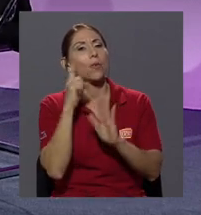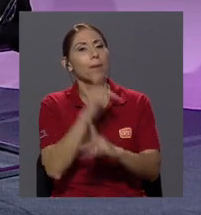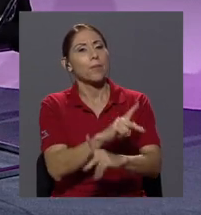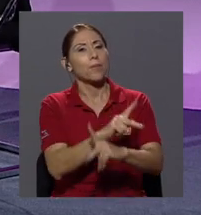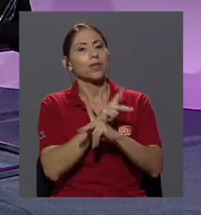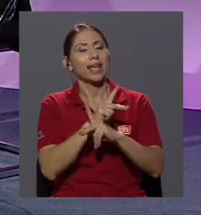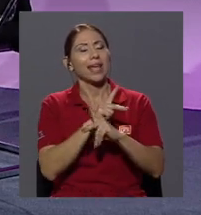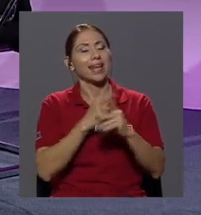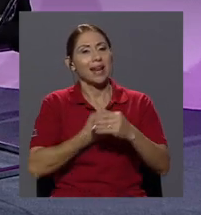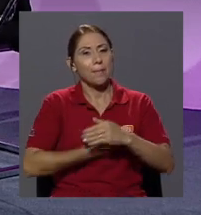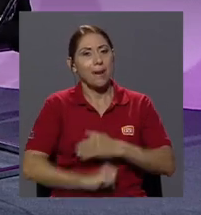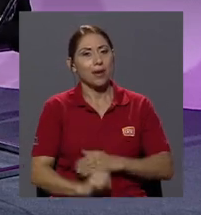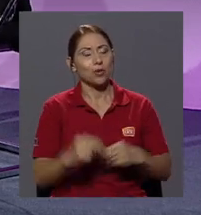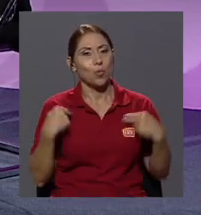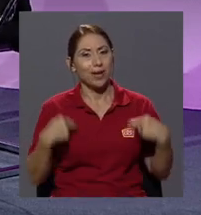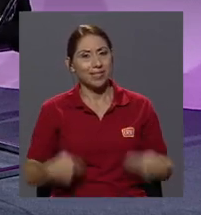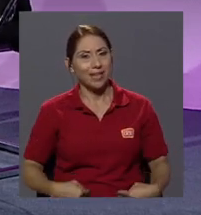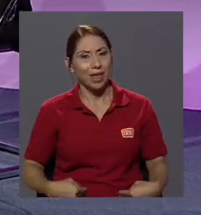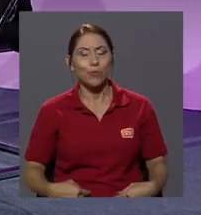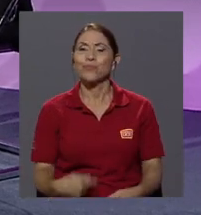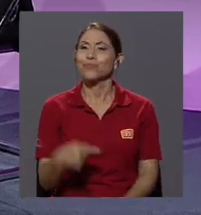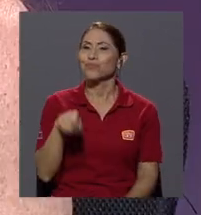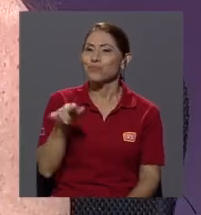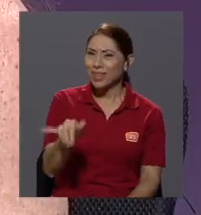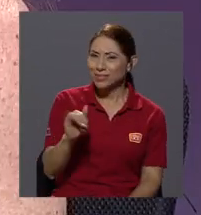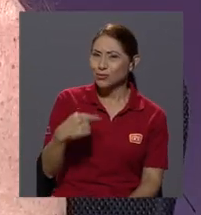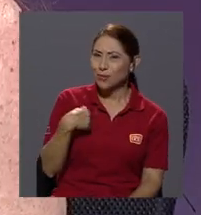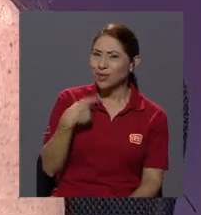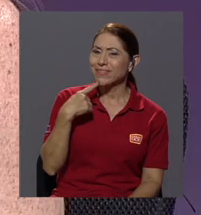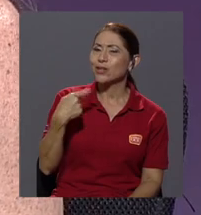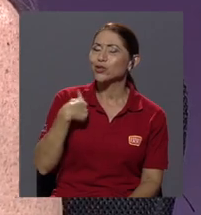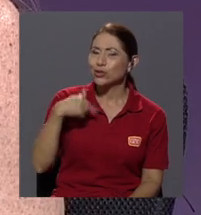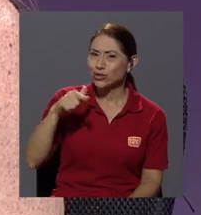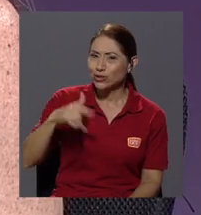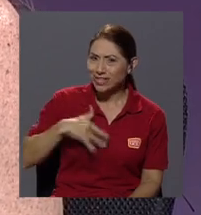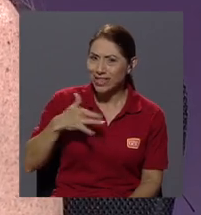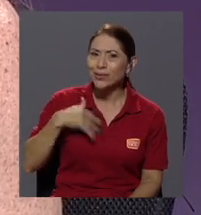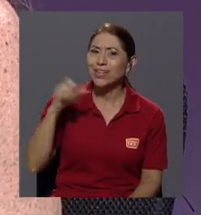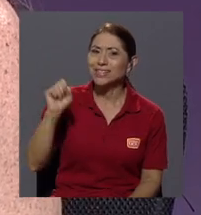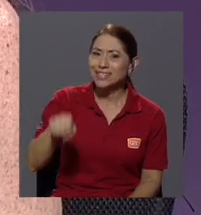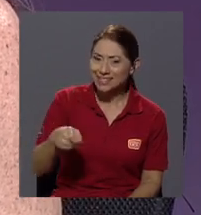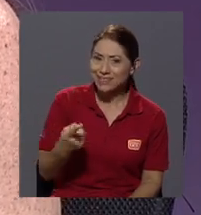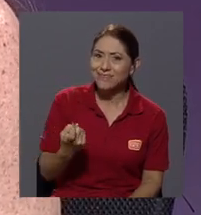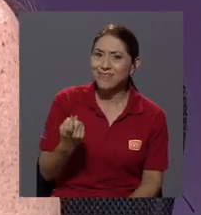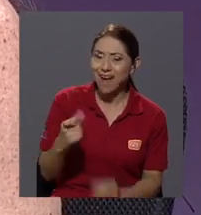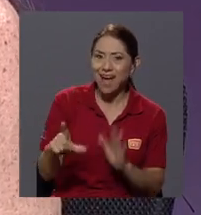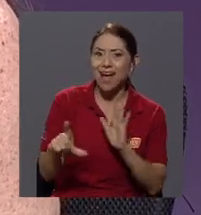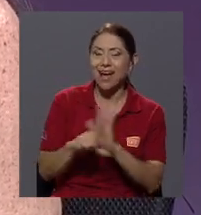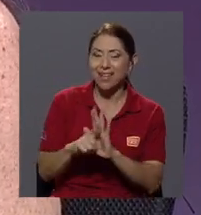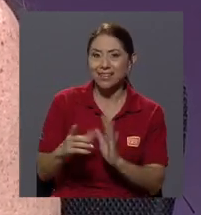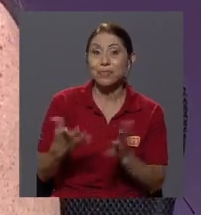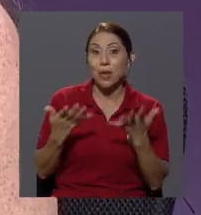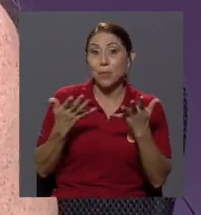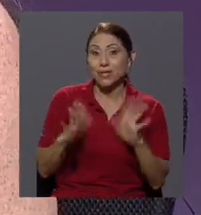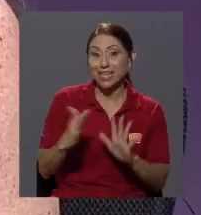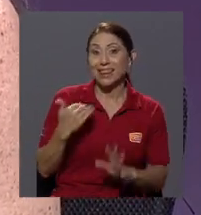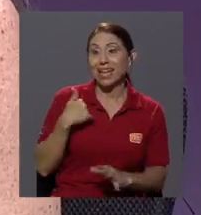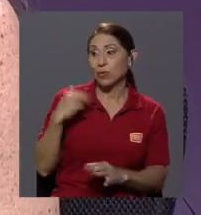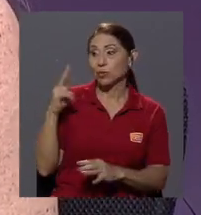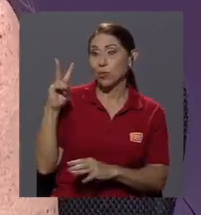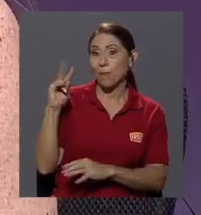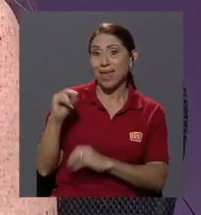siento que sí porque ya tenemos 20 años en el sobre del camión muy muy lento